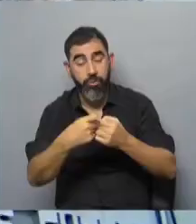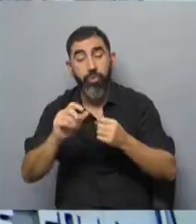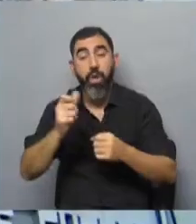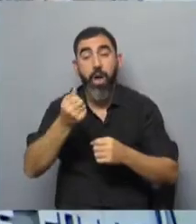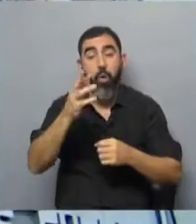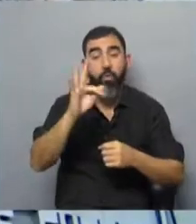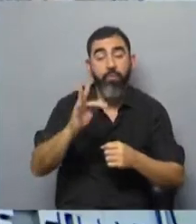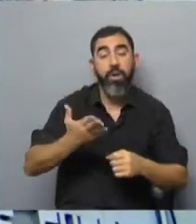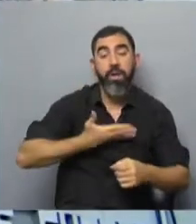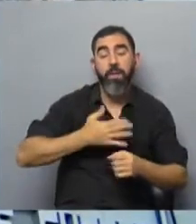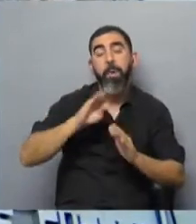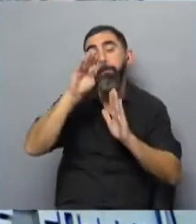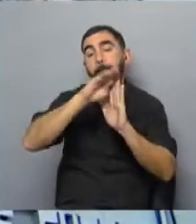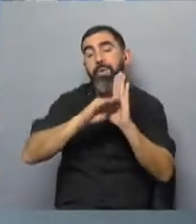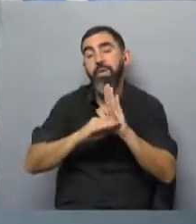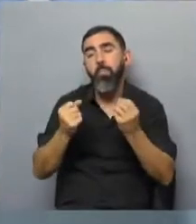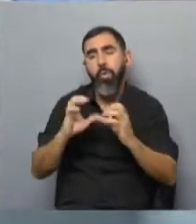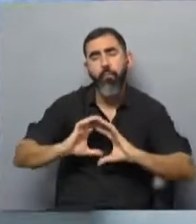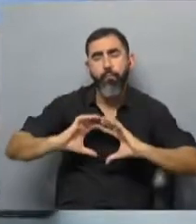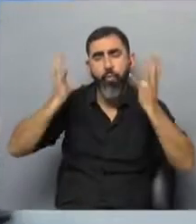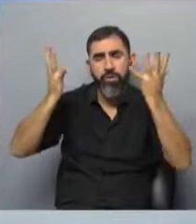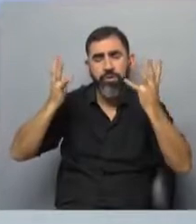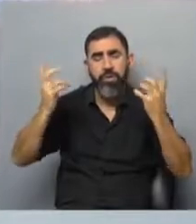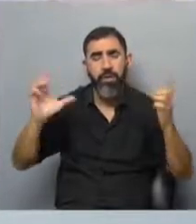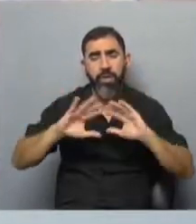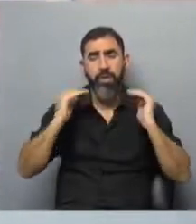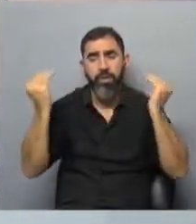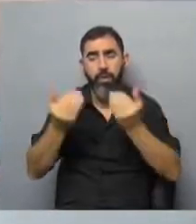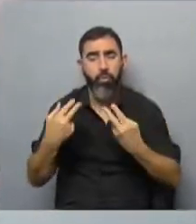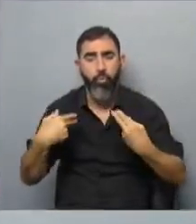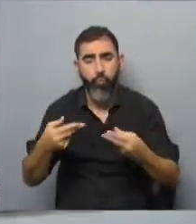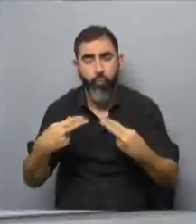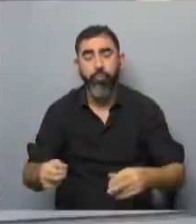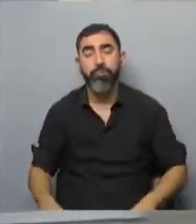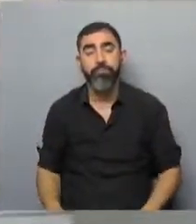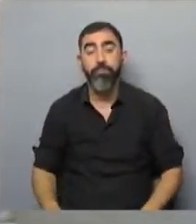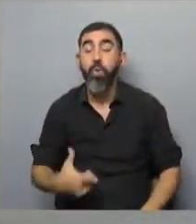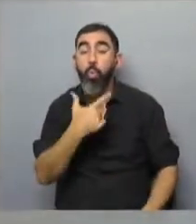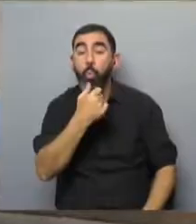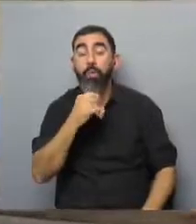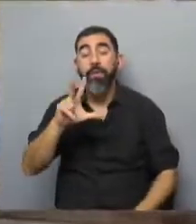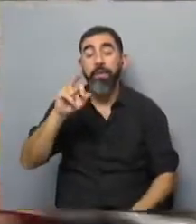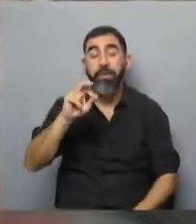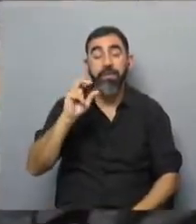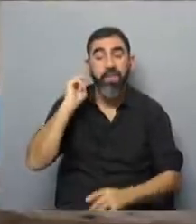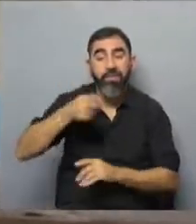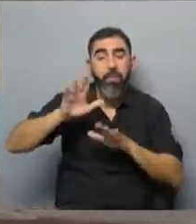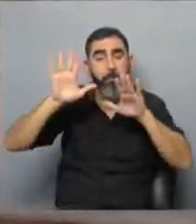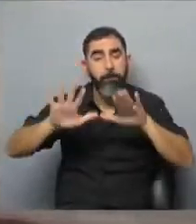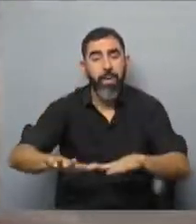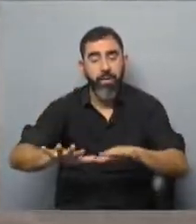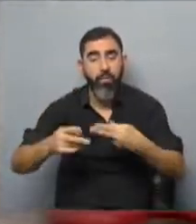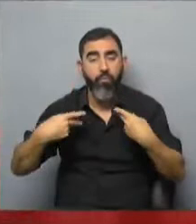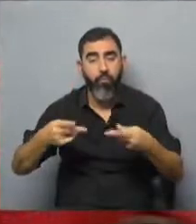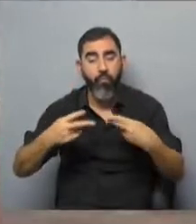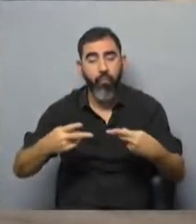AUF reclamarán medidas ante la escalada de violencia en los estadios de fútbol. El jueves 30 la Mutual decidió parar la actividad